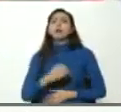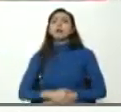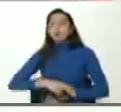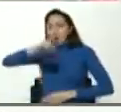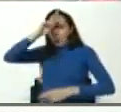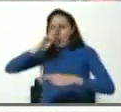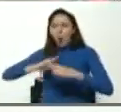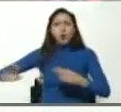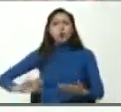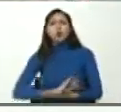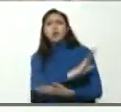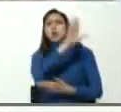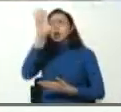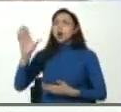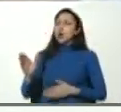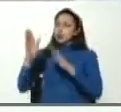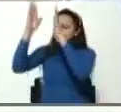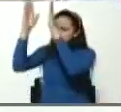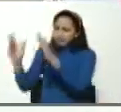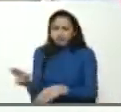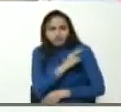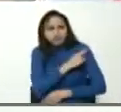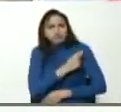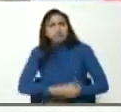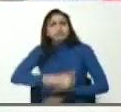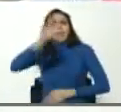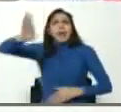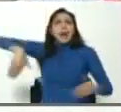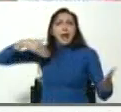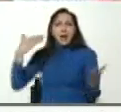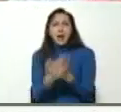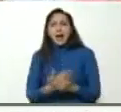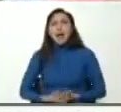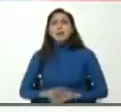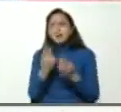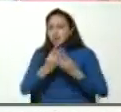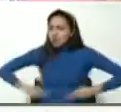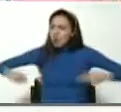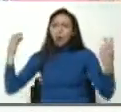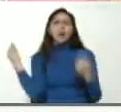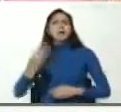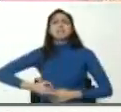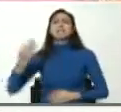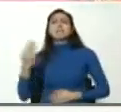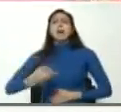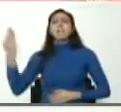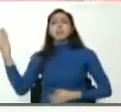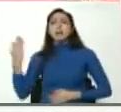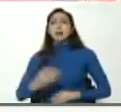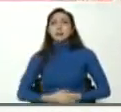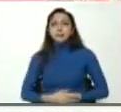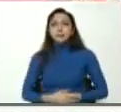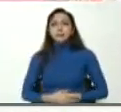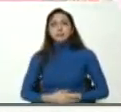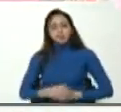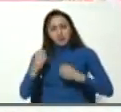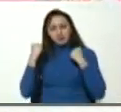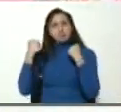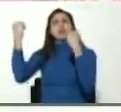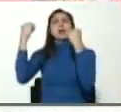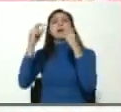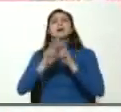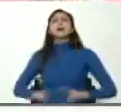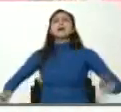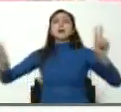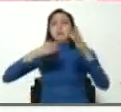y garcía carneiro hasta la victoria siempre verse normal venceremos muchas gracias